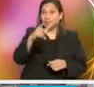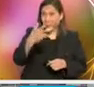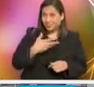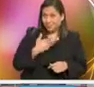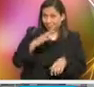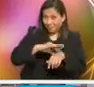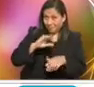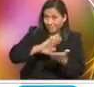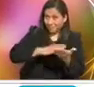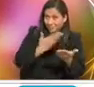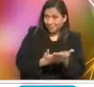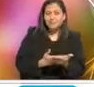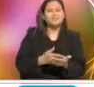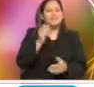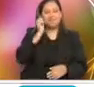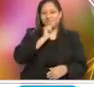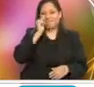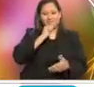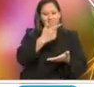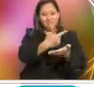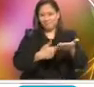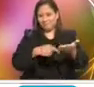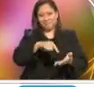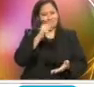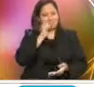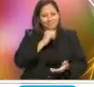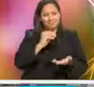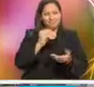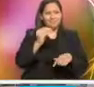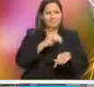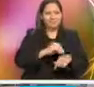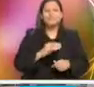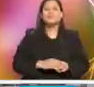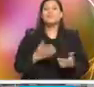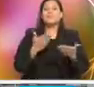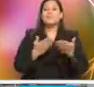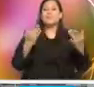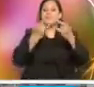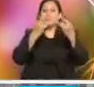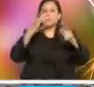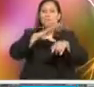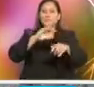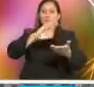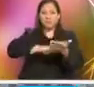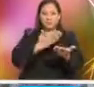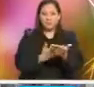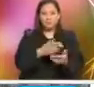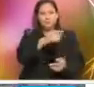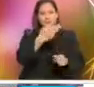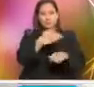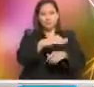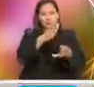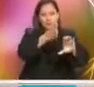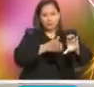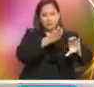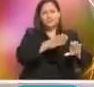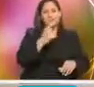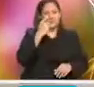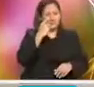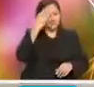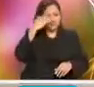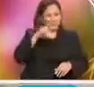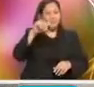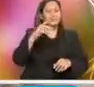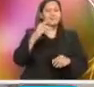una milanesa entre sus opciones, Sí, chef. sí, no, seguro, ¿no? Oye, ¿cómo ves si vamos a la historia de la milanesa mientras tú A ver, partes este? cuéntala. ¿Sabes que dicen